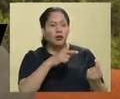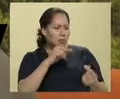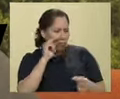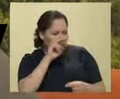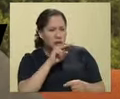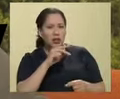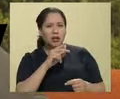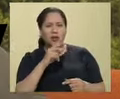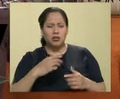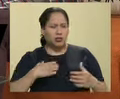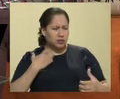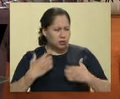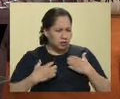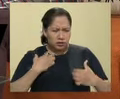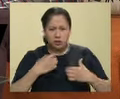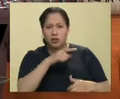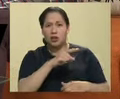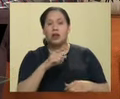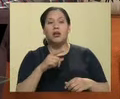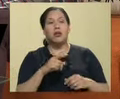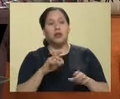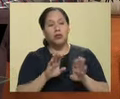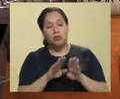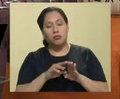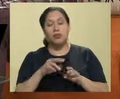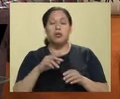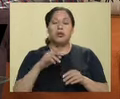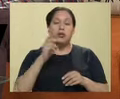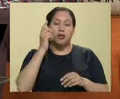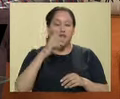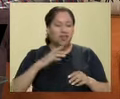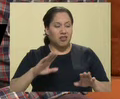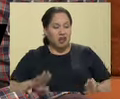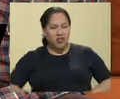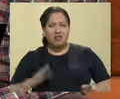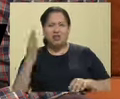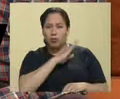con irritabilidad, con letargia, cambios de conducta,